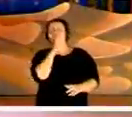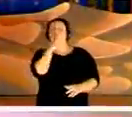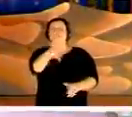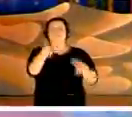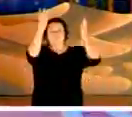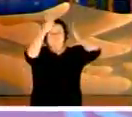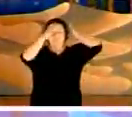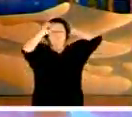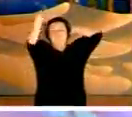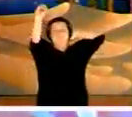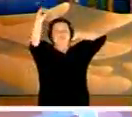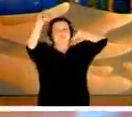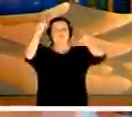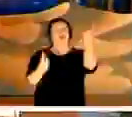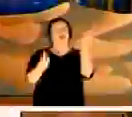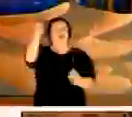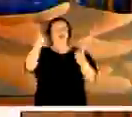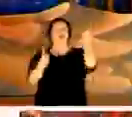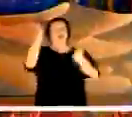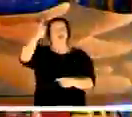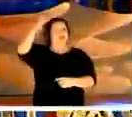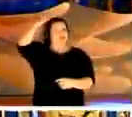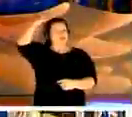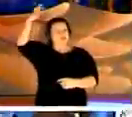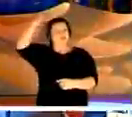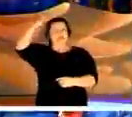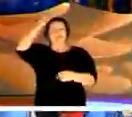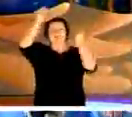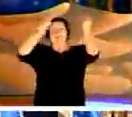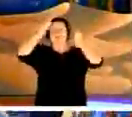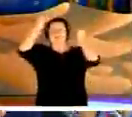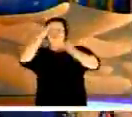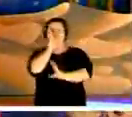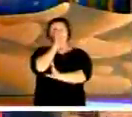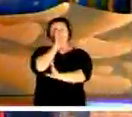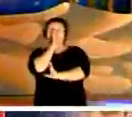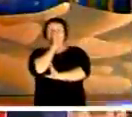protocolarios, a veces los reyes les ocultamos lo que